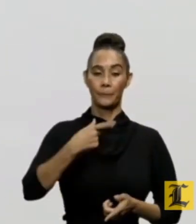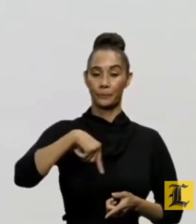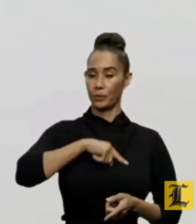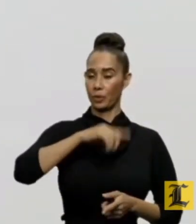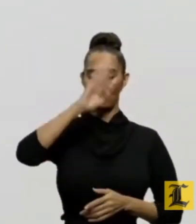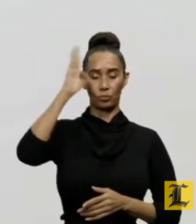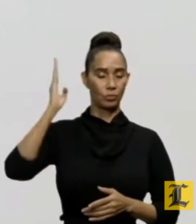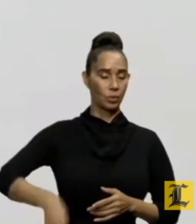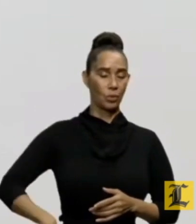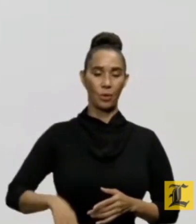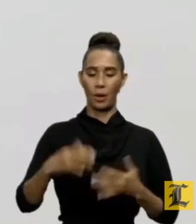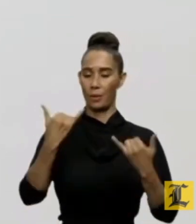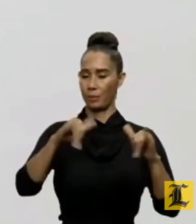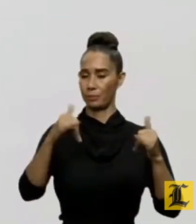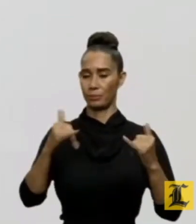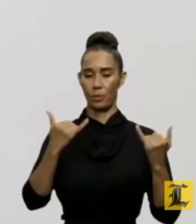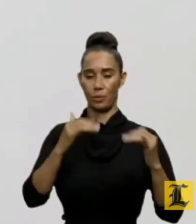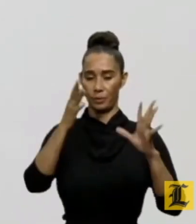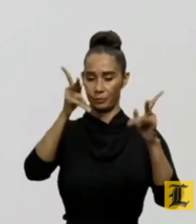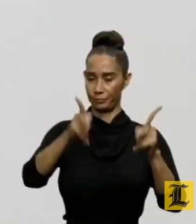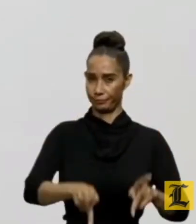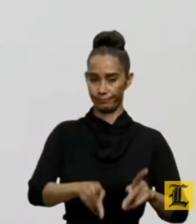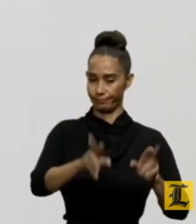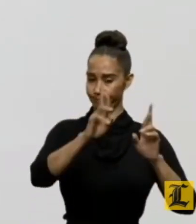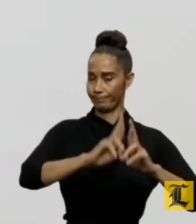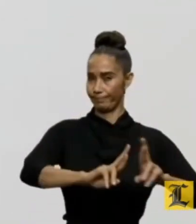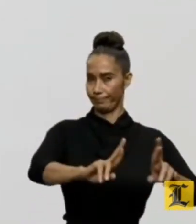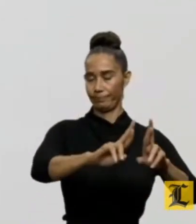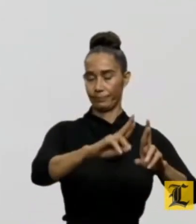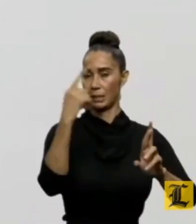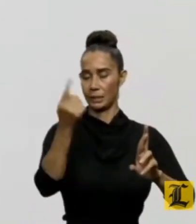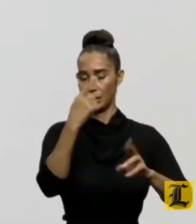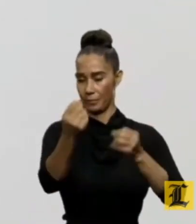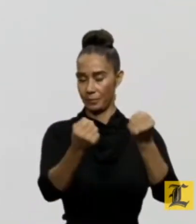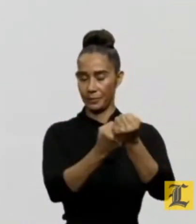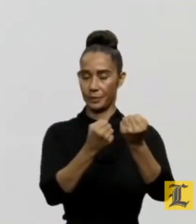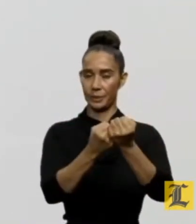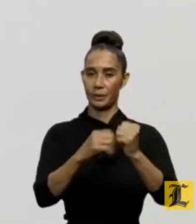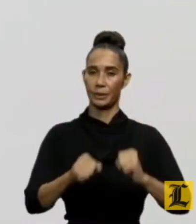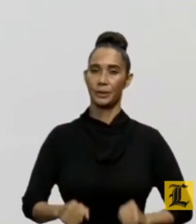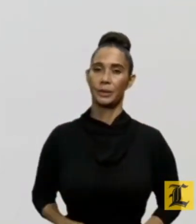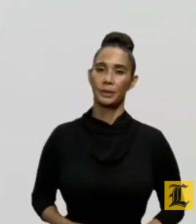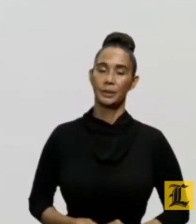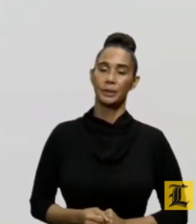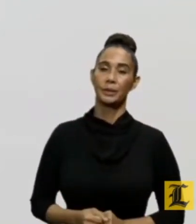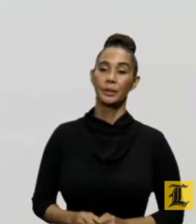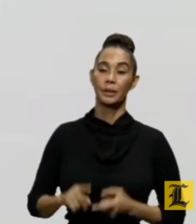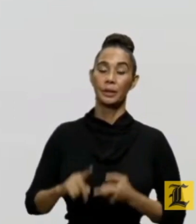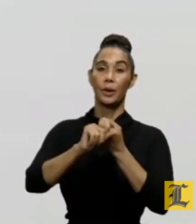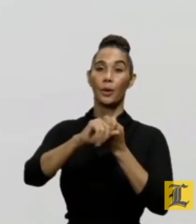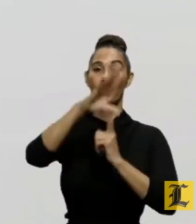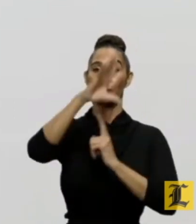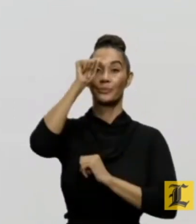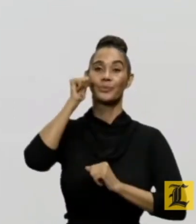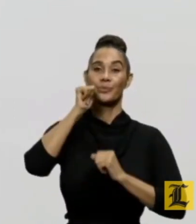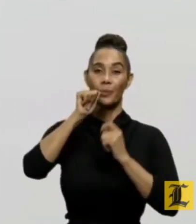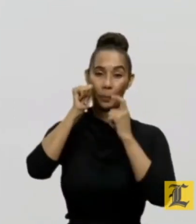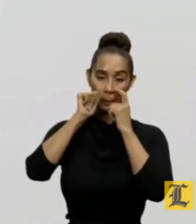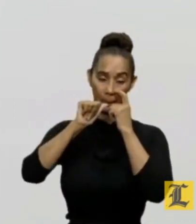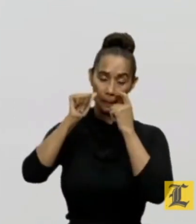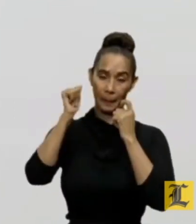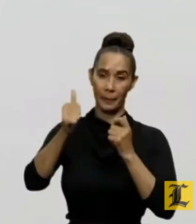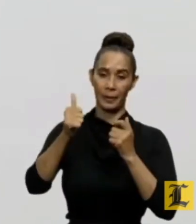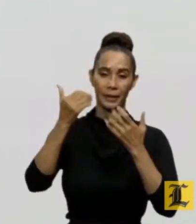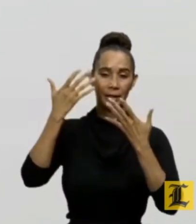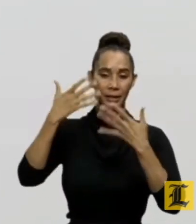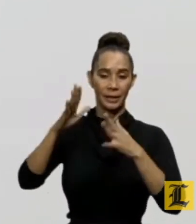Nosotros nunca vamos a jugar con la gente. Nosotros siempre vamos a apoyar a la gente. Amigas y amigos,